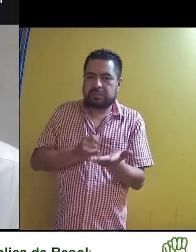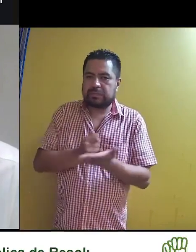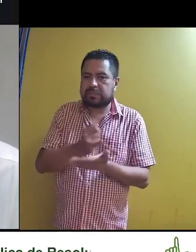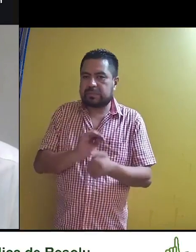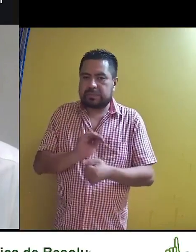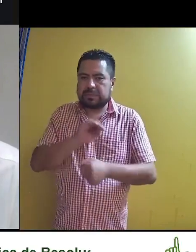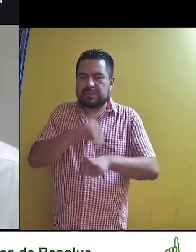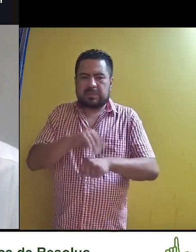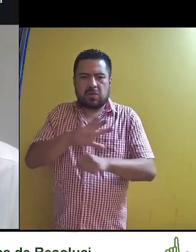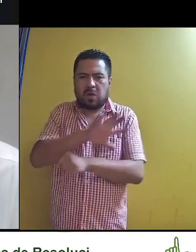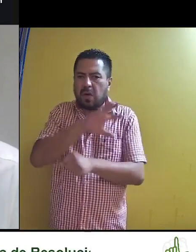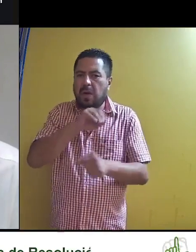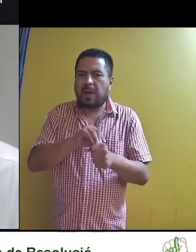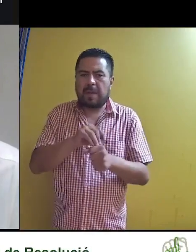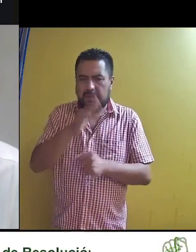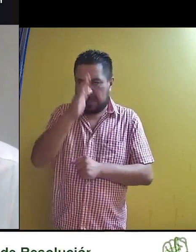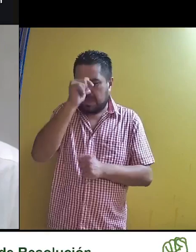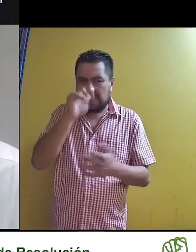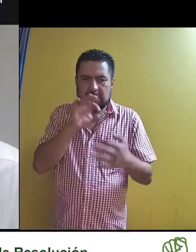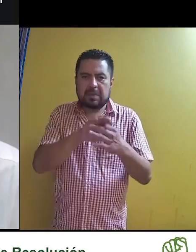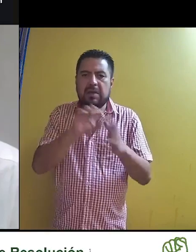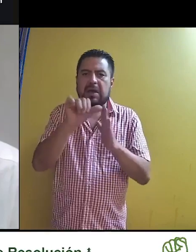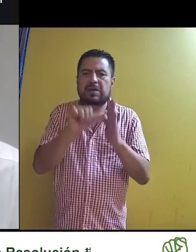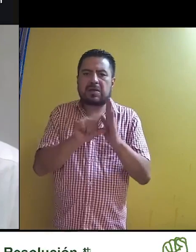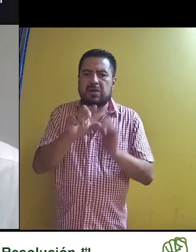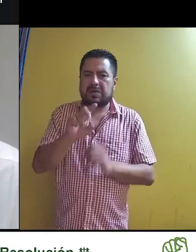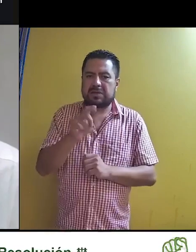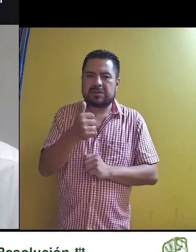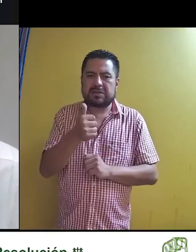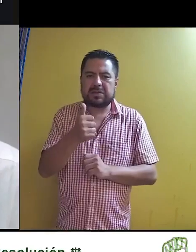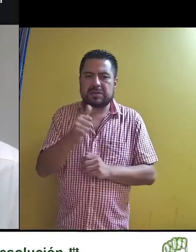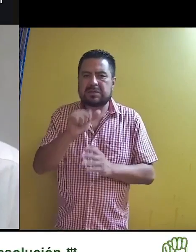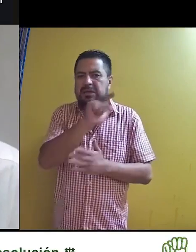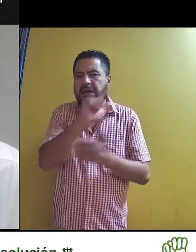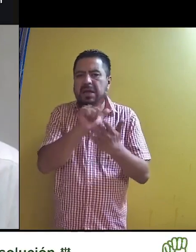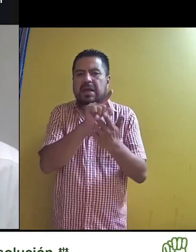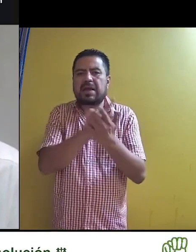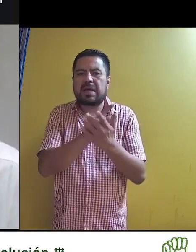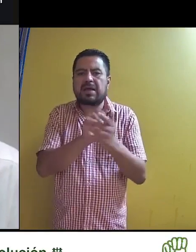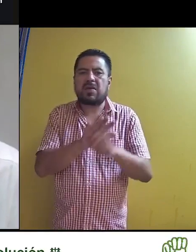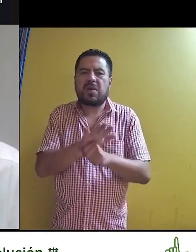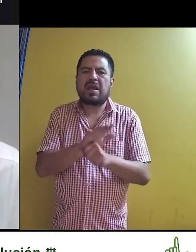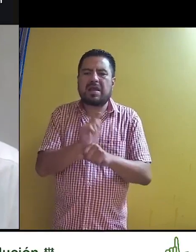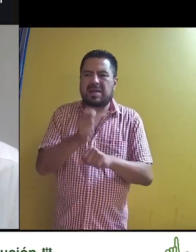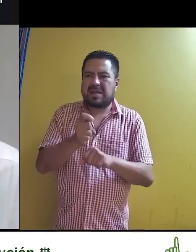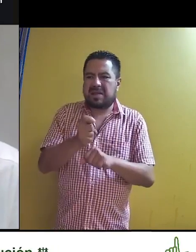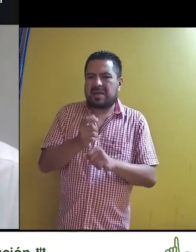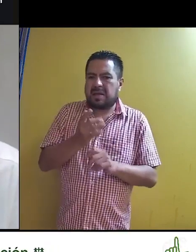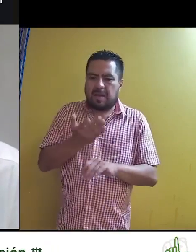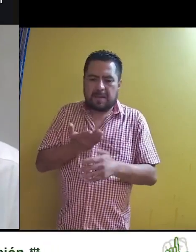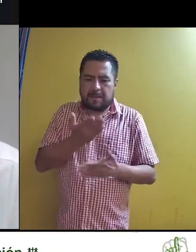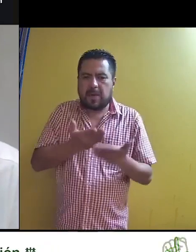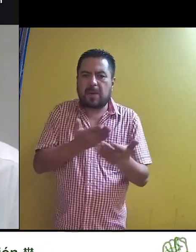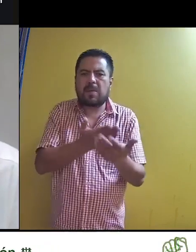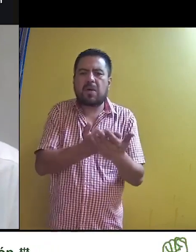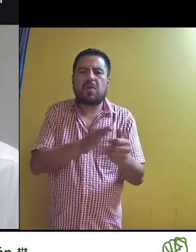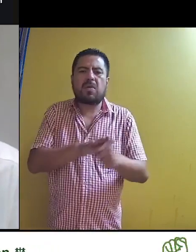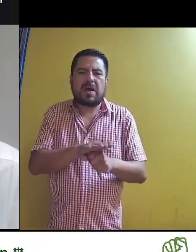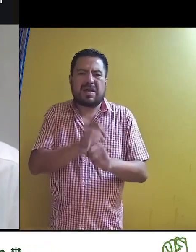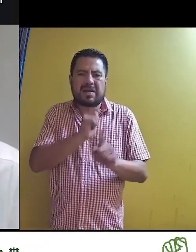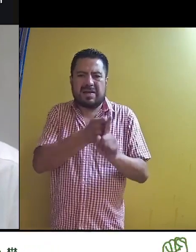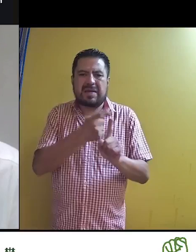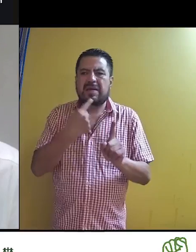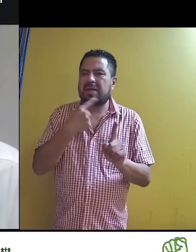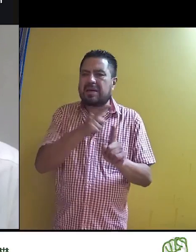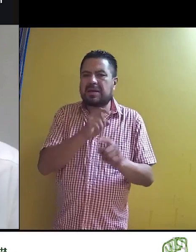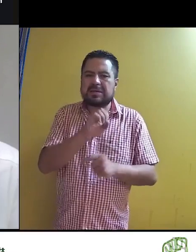y congruente, con fundamento en el artículo 36 de la Ley de Medios, se propone la acumulación del recurso de